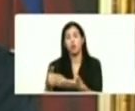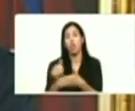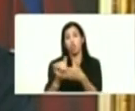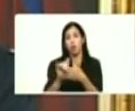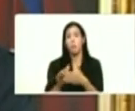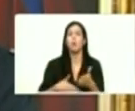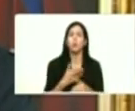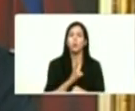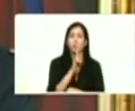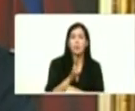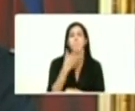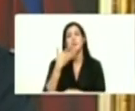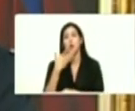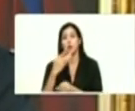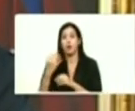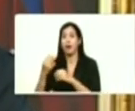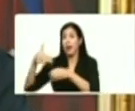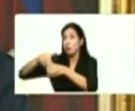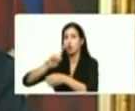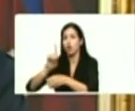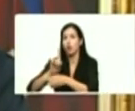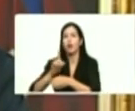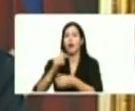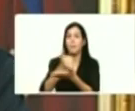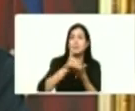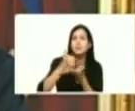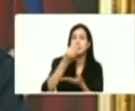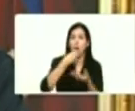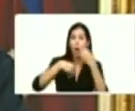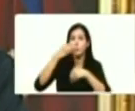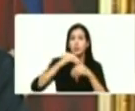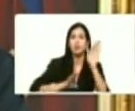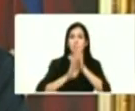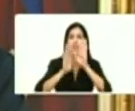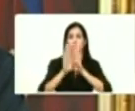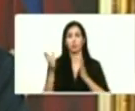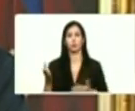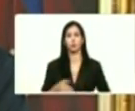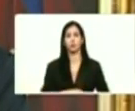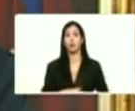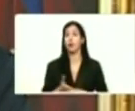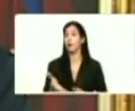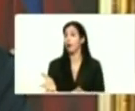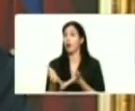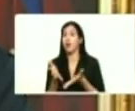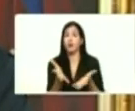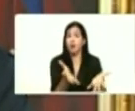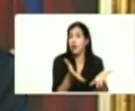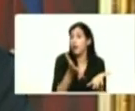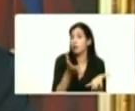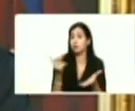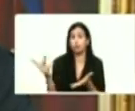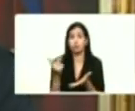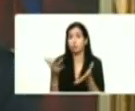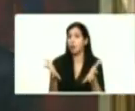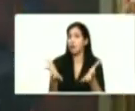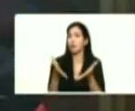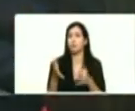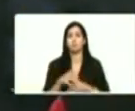a comida a desarrollo económico ¿verdad? es ganar ganar el nuevo sistema de precios es ganar ganar